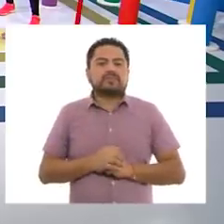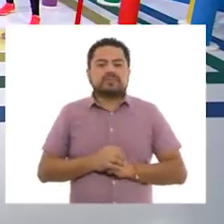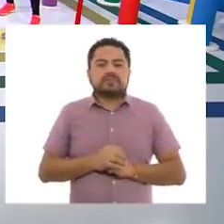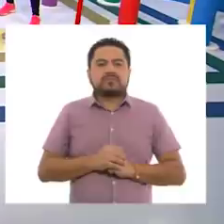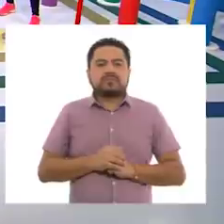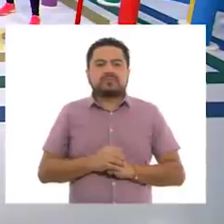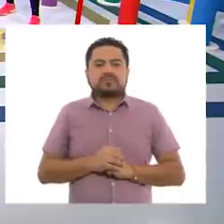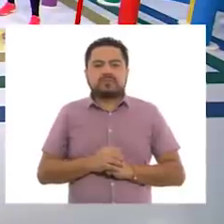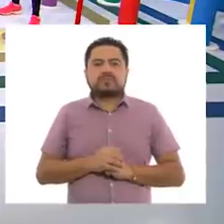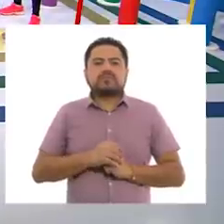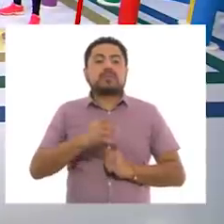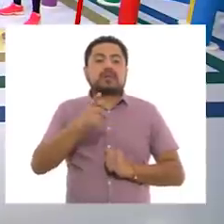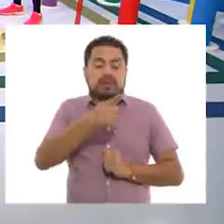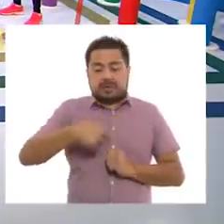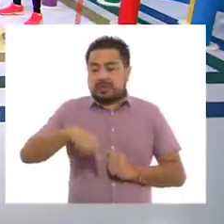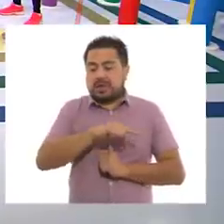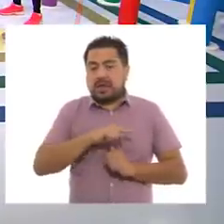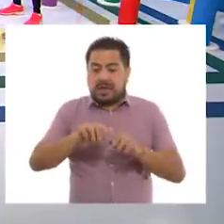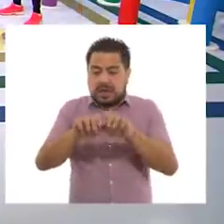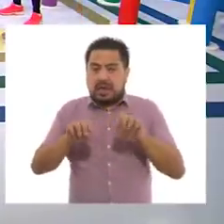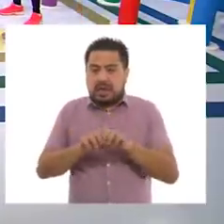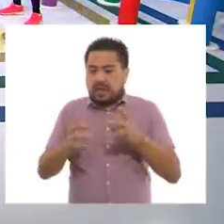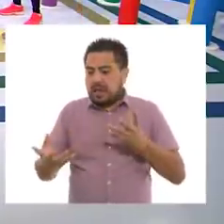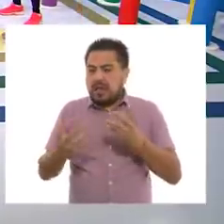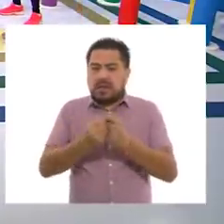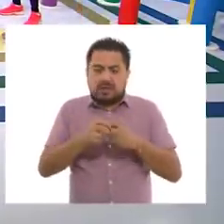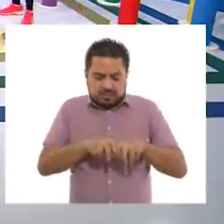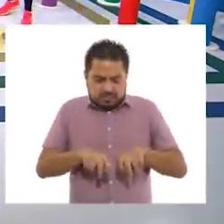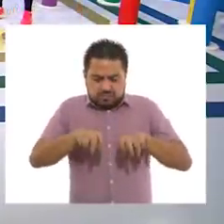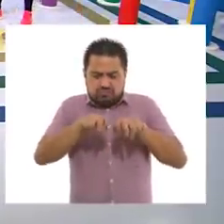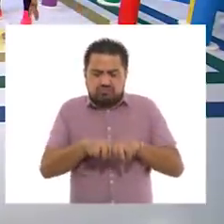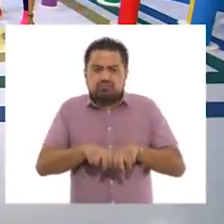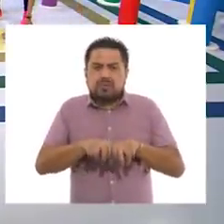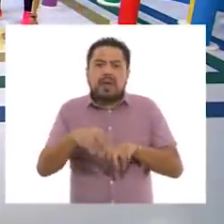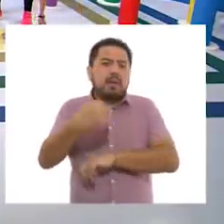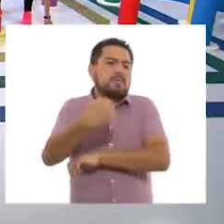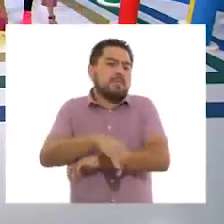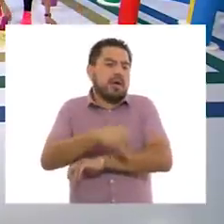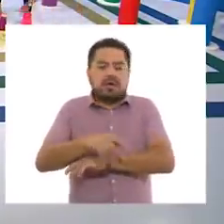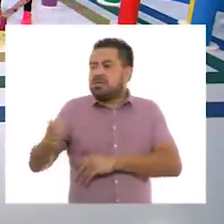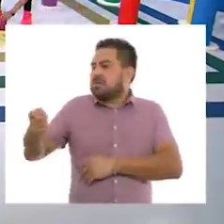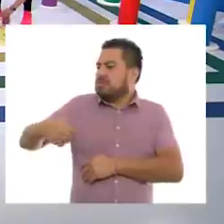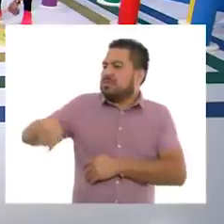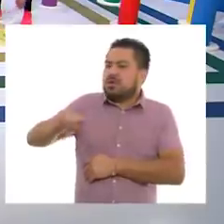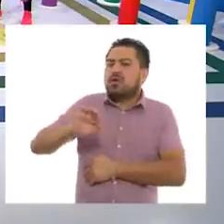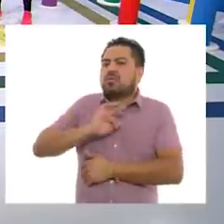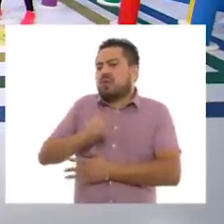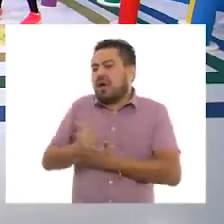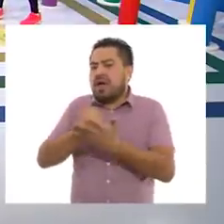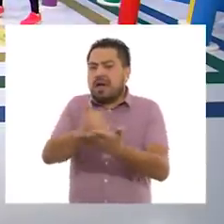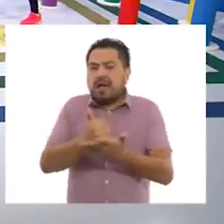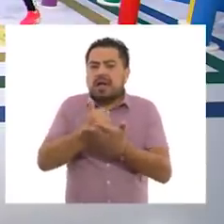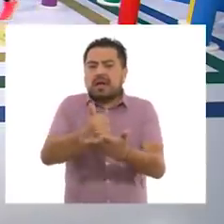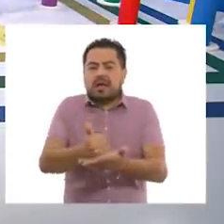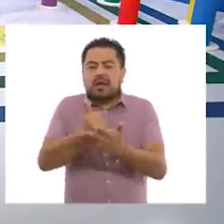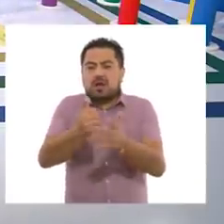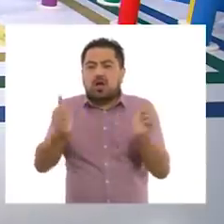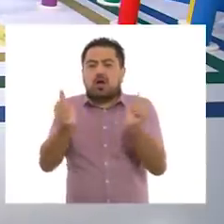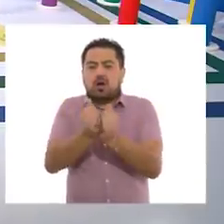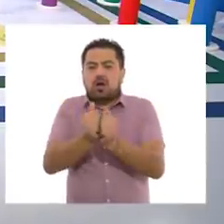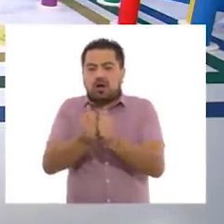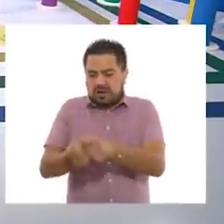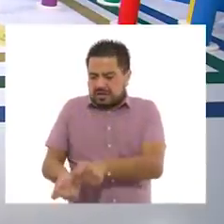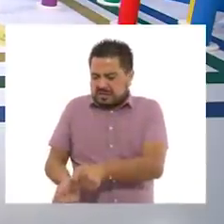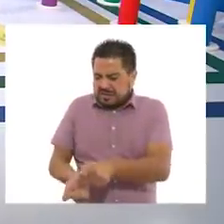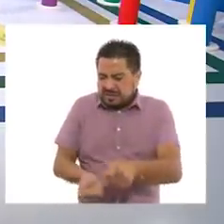basa, uno de los miembros, si estás con alguien, se va a sentar sobre el costal, mientras los demás te van a ayudar a desplazarte con el costal.